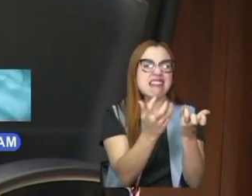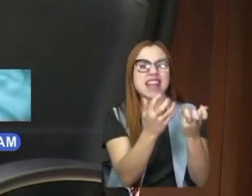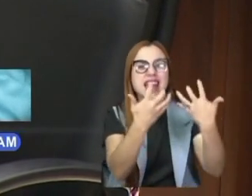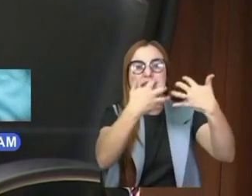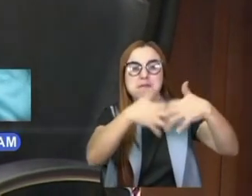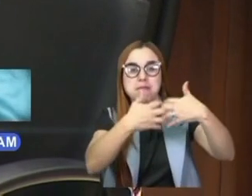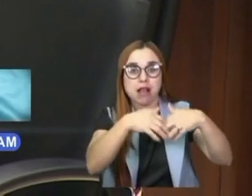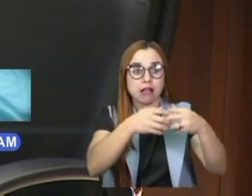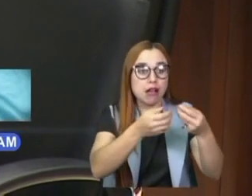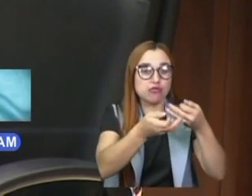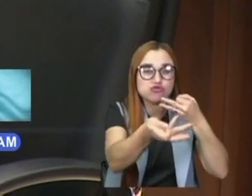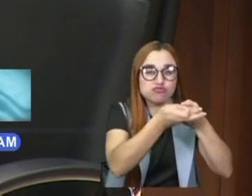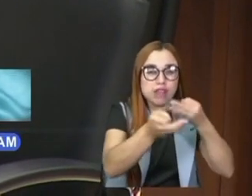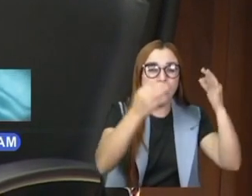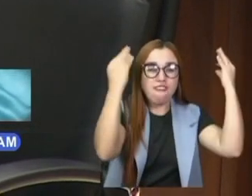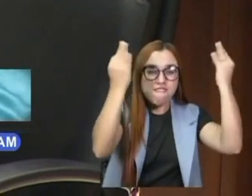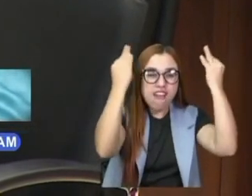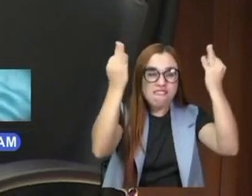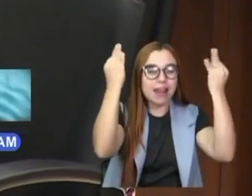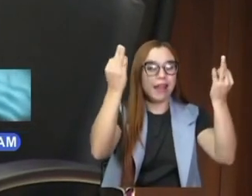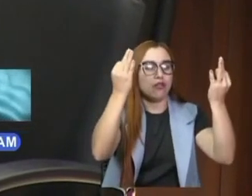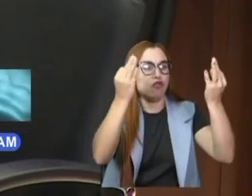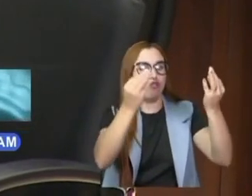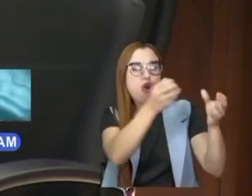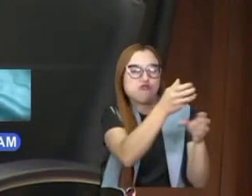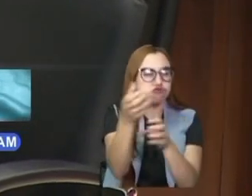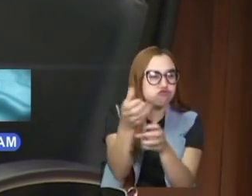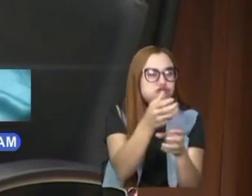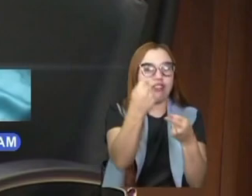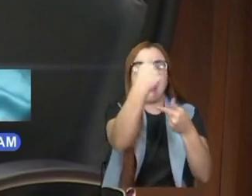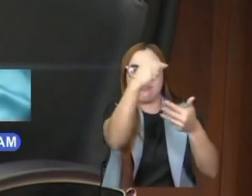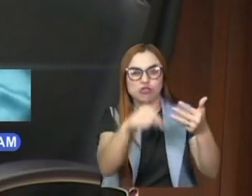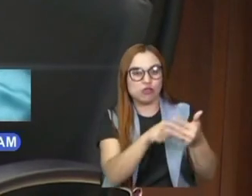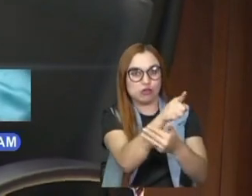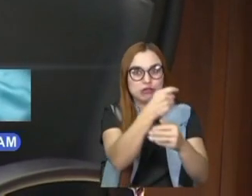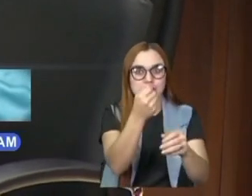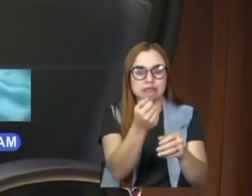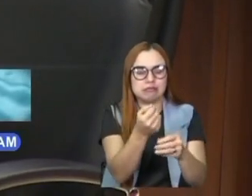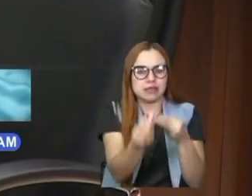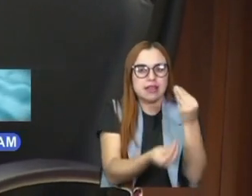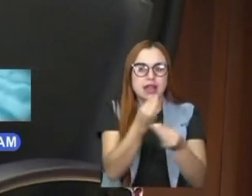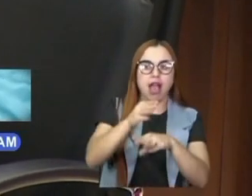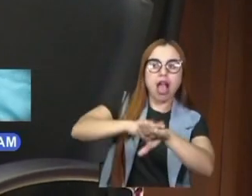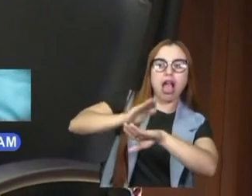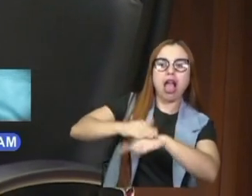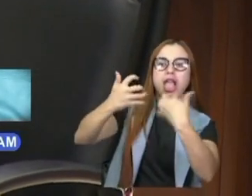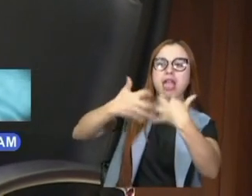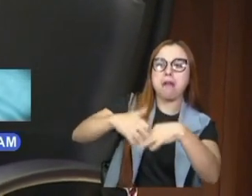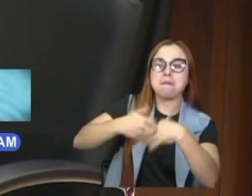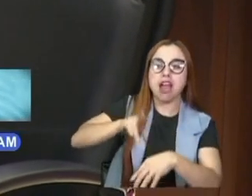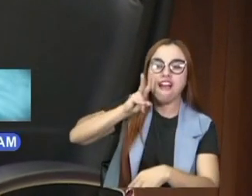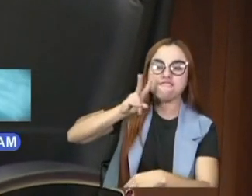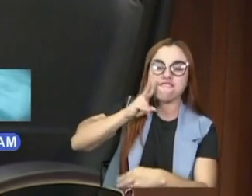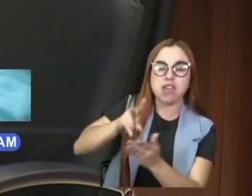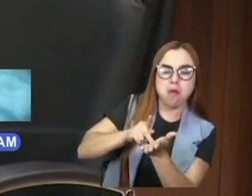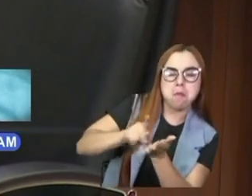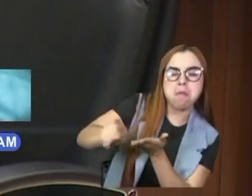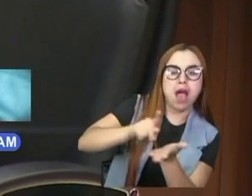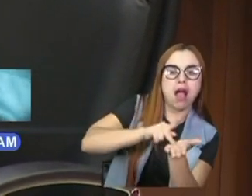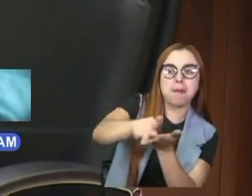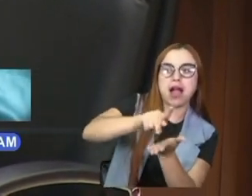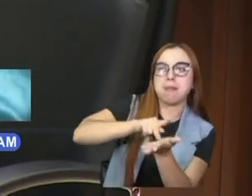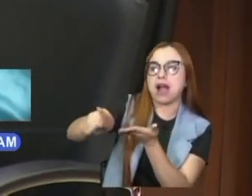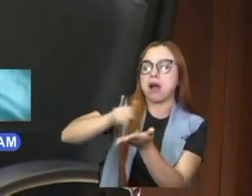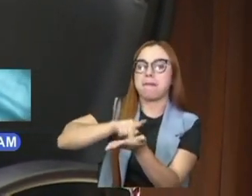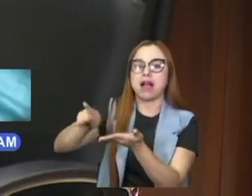a salir el turismo de nuestro país. Y de Ñapa, un alcalde que solo piensa